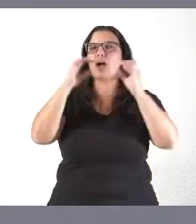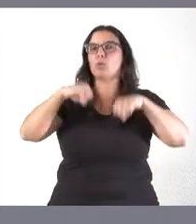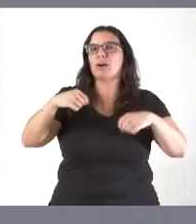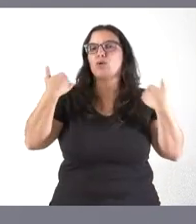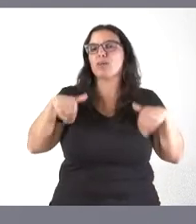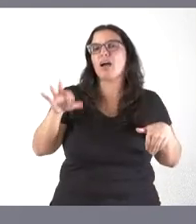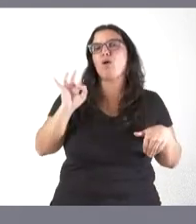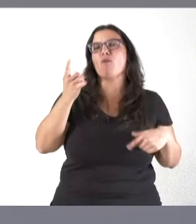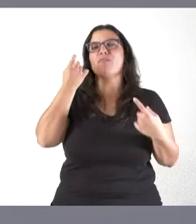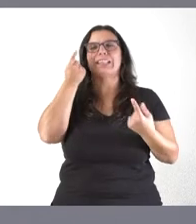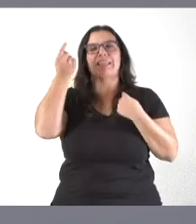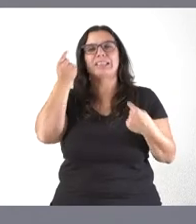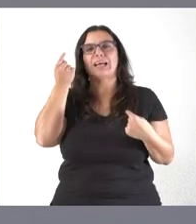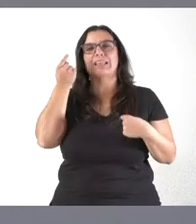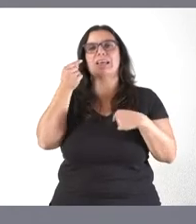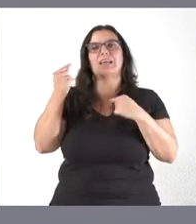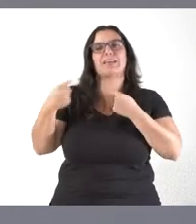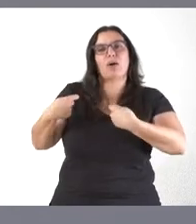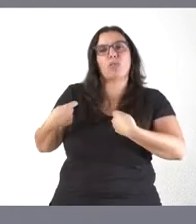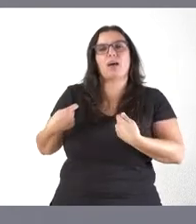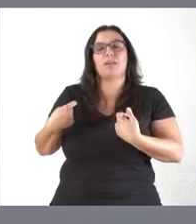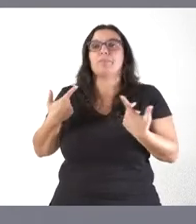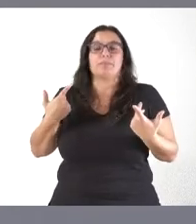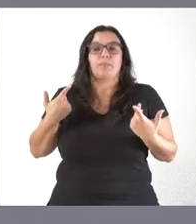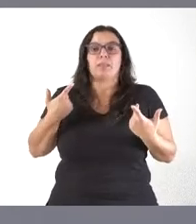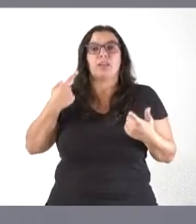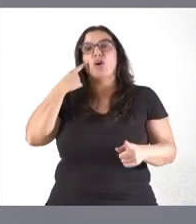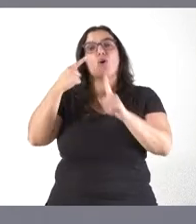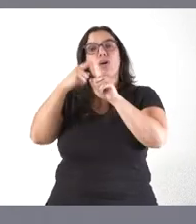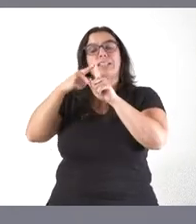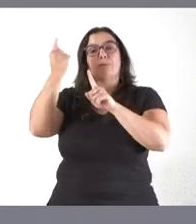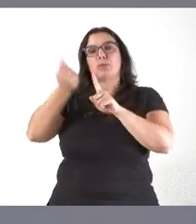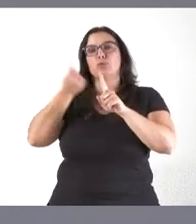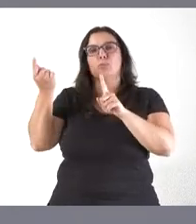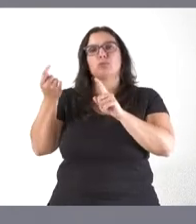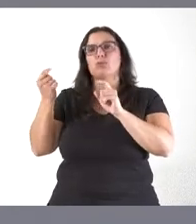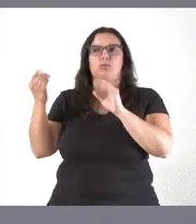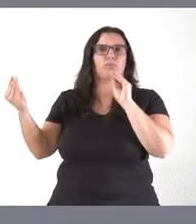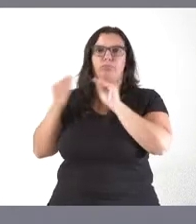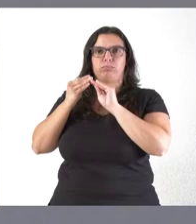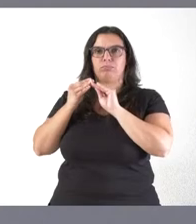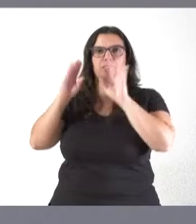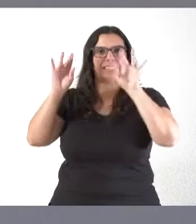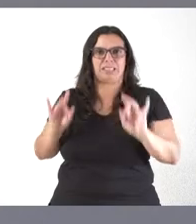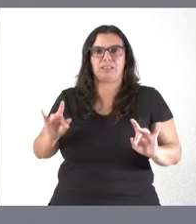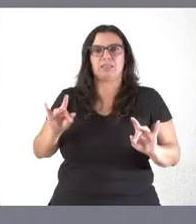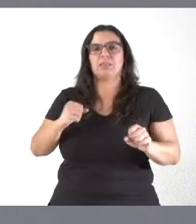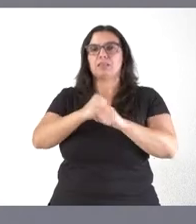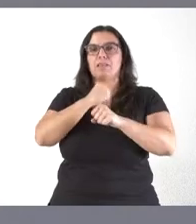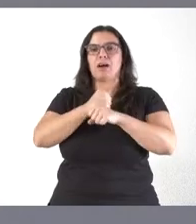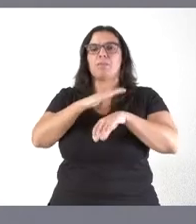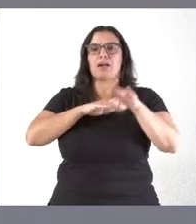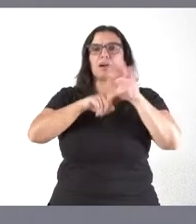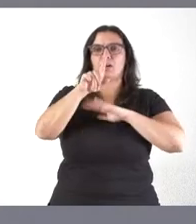quedaban matices Bueno lo que está claro es que compartimos los fines del presupuesto en los fines del presupuesto que es trabajar por la